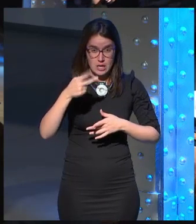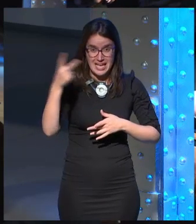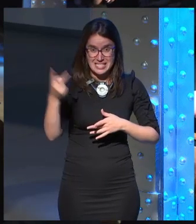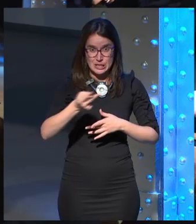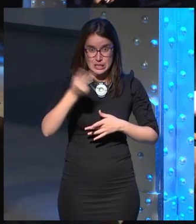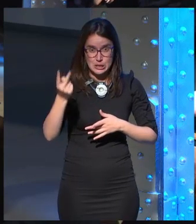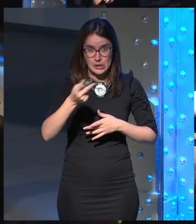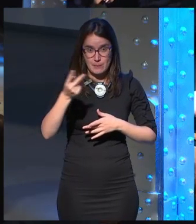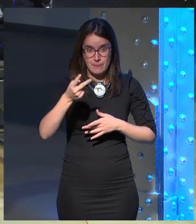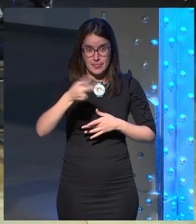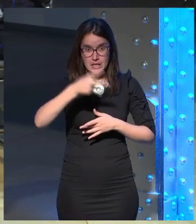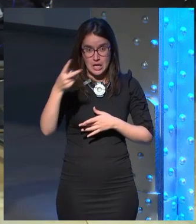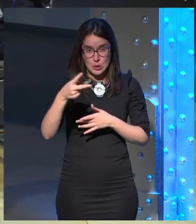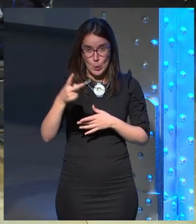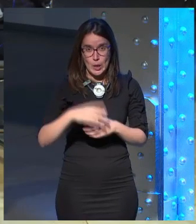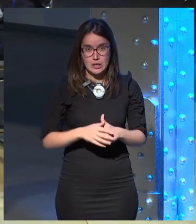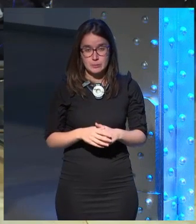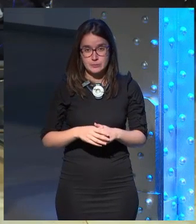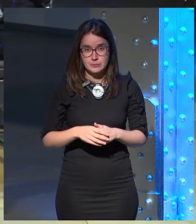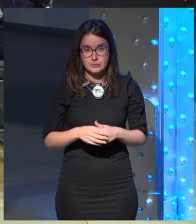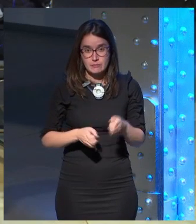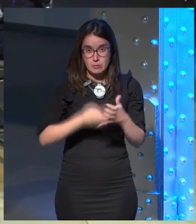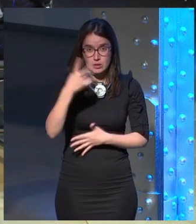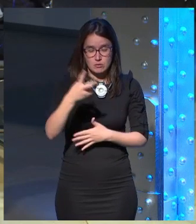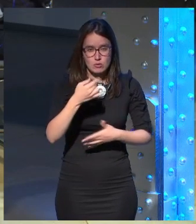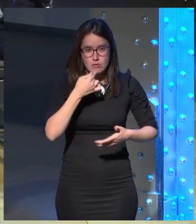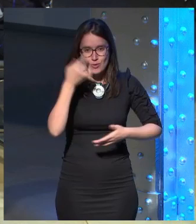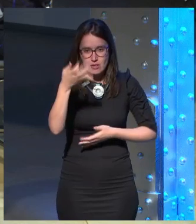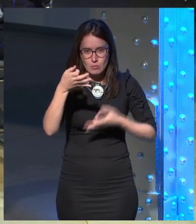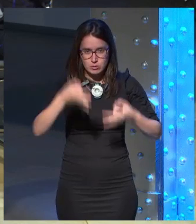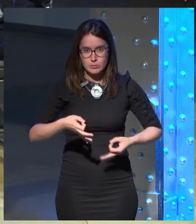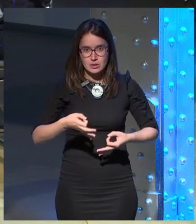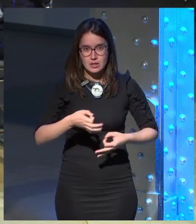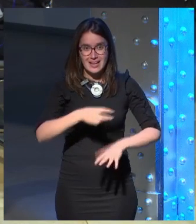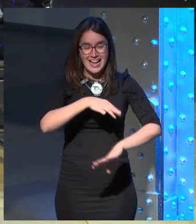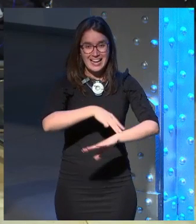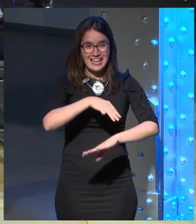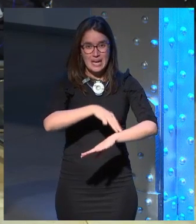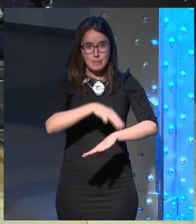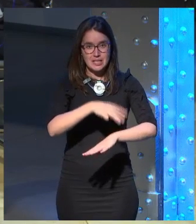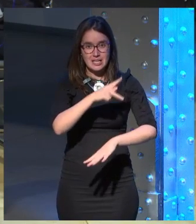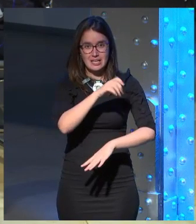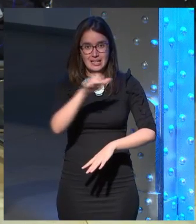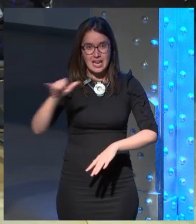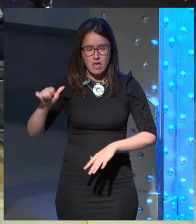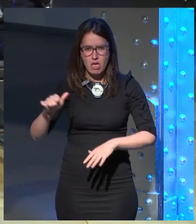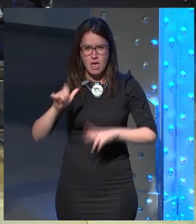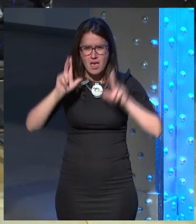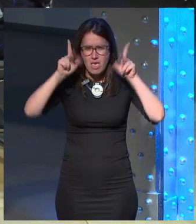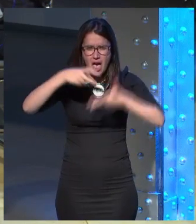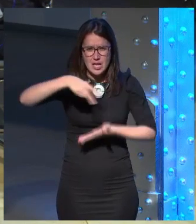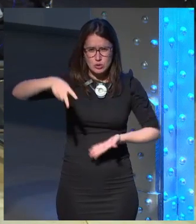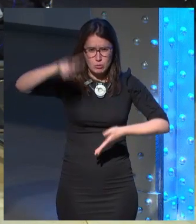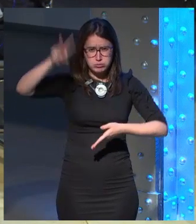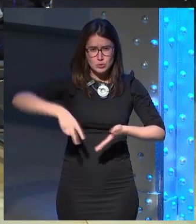esta segunda planta. He de dar fe de que el capitán Kelly es astronauta porque tiene un sistema